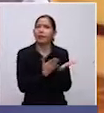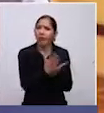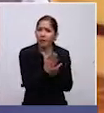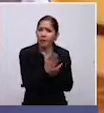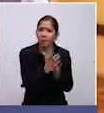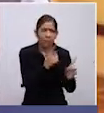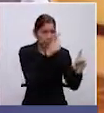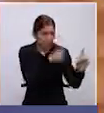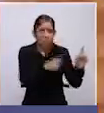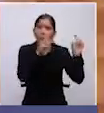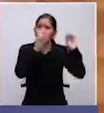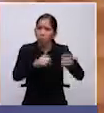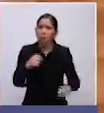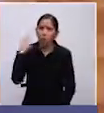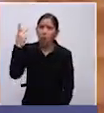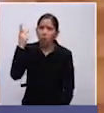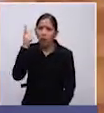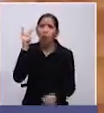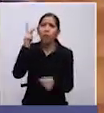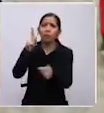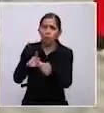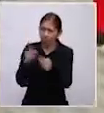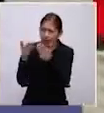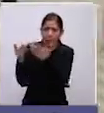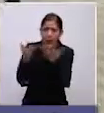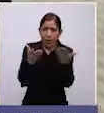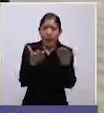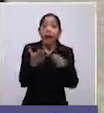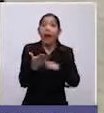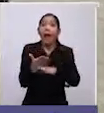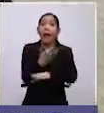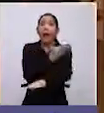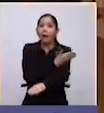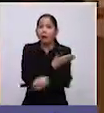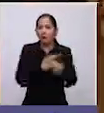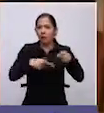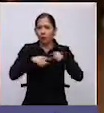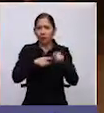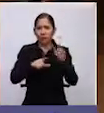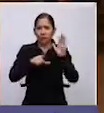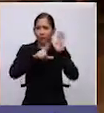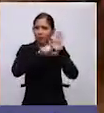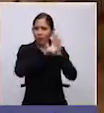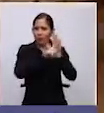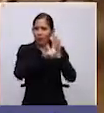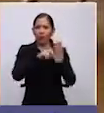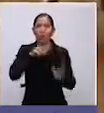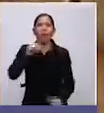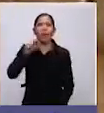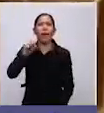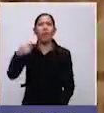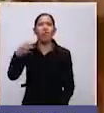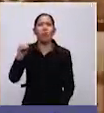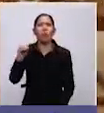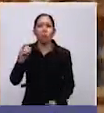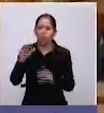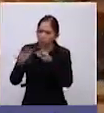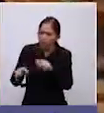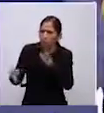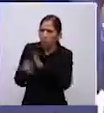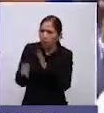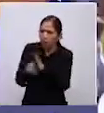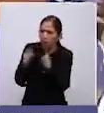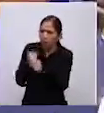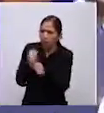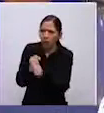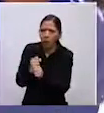también políticos, como en alguna manera lo han sido, cuando han sido capaces, por ejemplo, en el caso de la UNASBO, los niños trabajadores, de frenar un